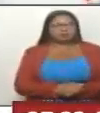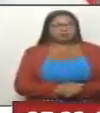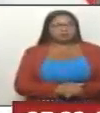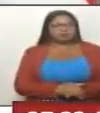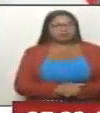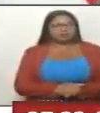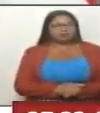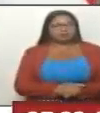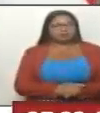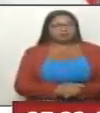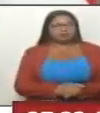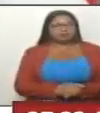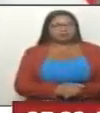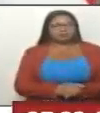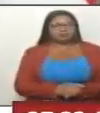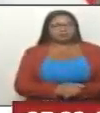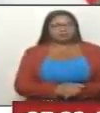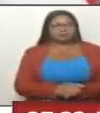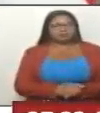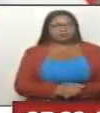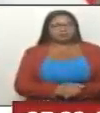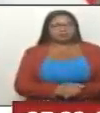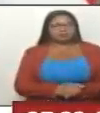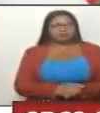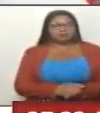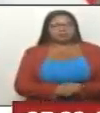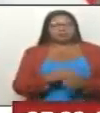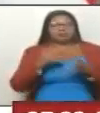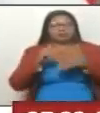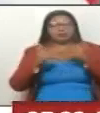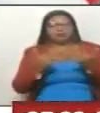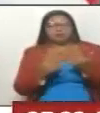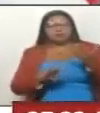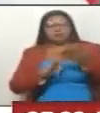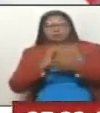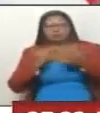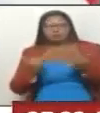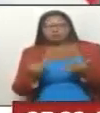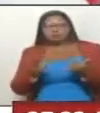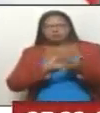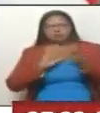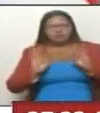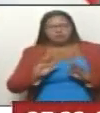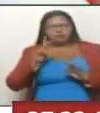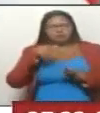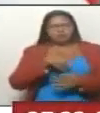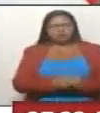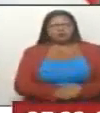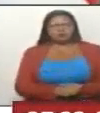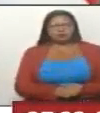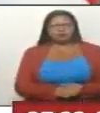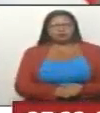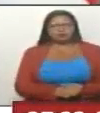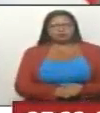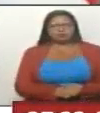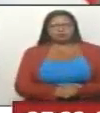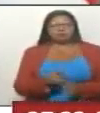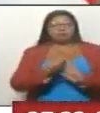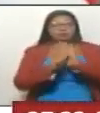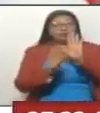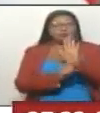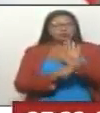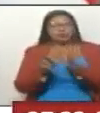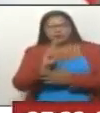interlocutora, la que envía el mensaje, lo hace con fundamento en la Constitución de la República, la